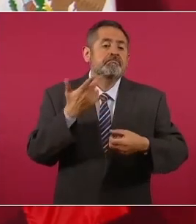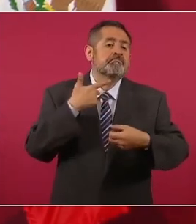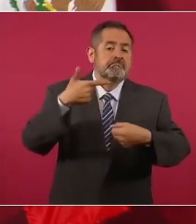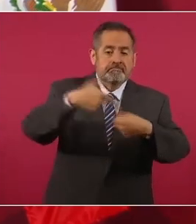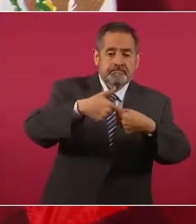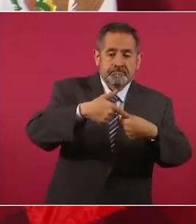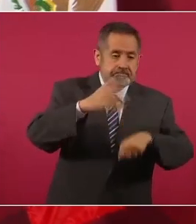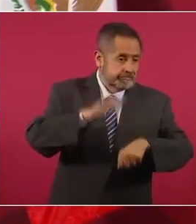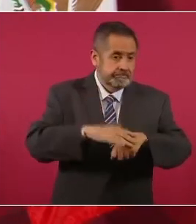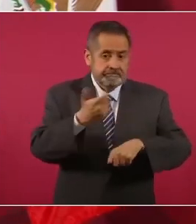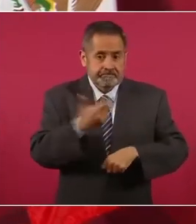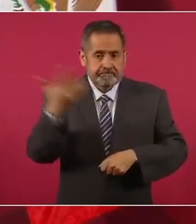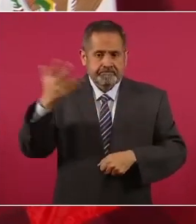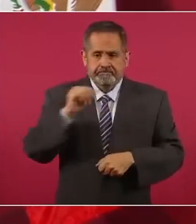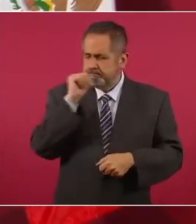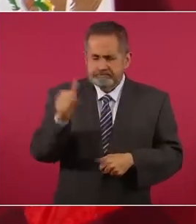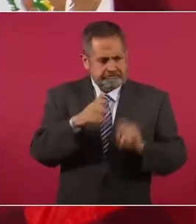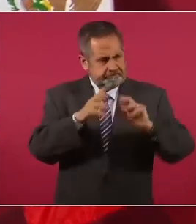y